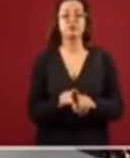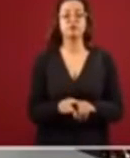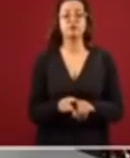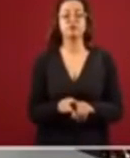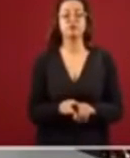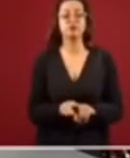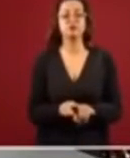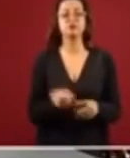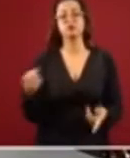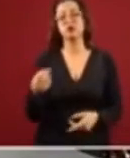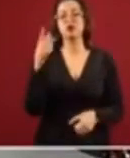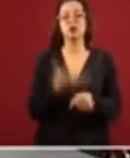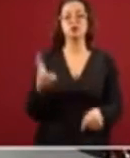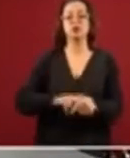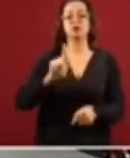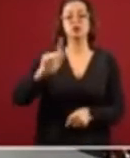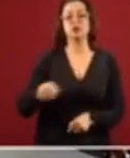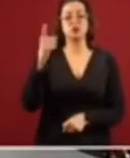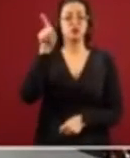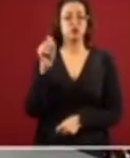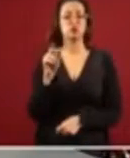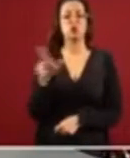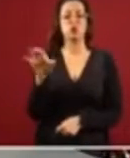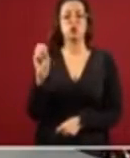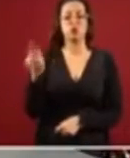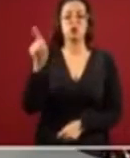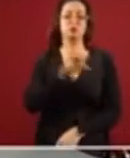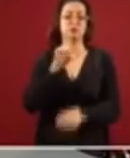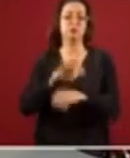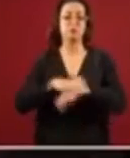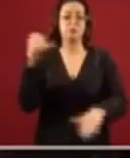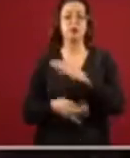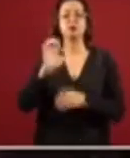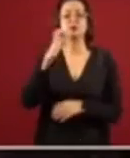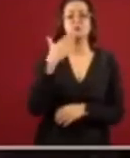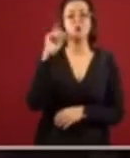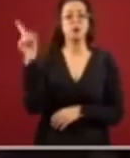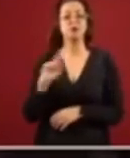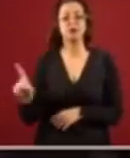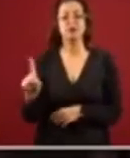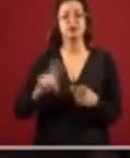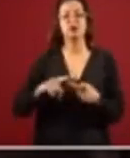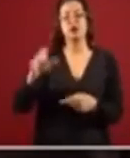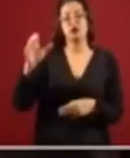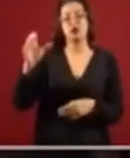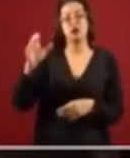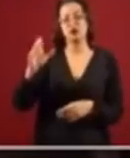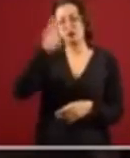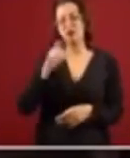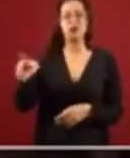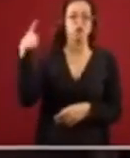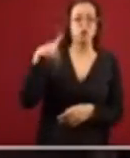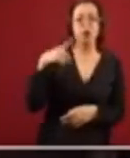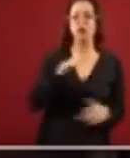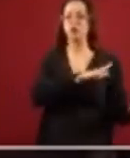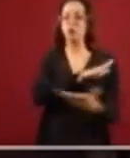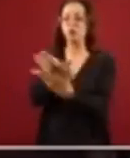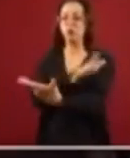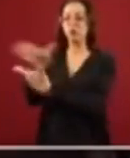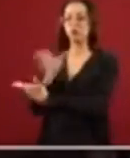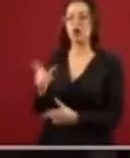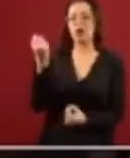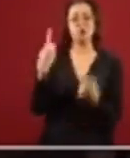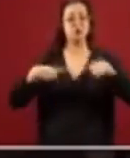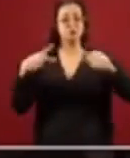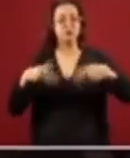lugares donde, por ejemplo, la Clínica 71 de Torreón, que atiende personas de esa especialidad, atiende personas de Chihuahua, Zacatecas, Coahuila y Durango, pues hay madres que sí están dando testimonio